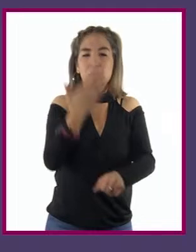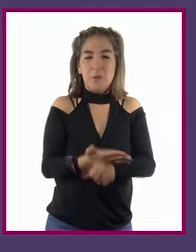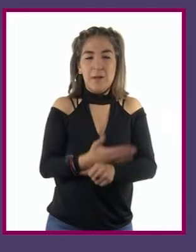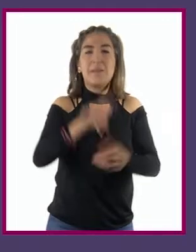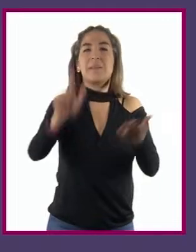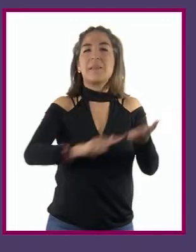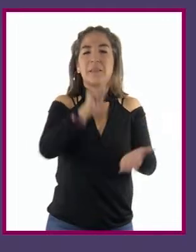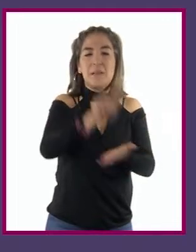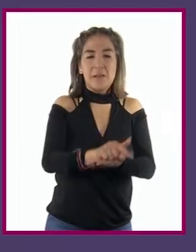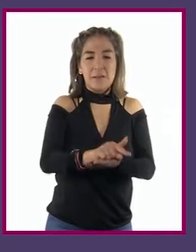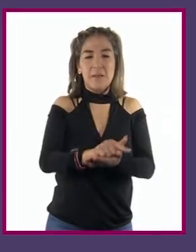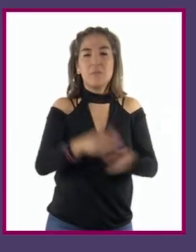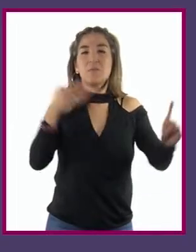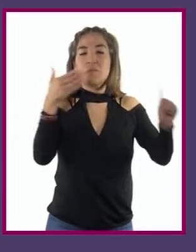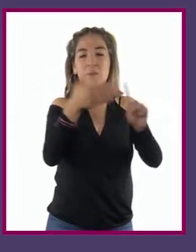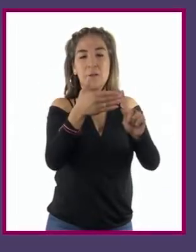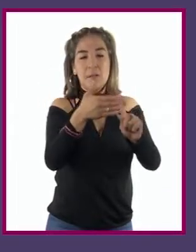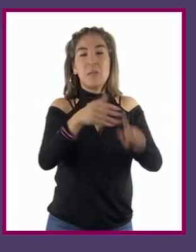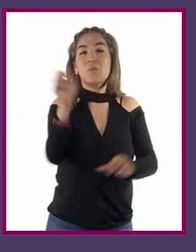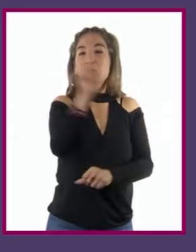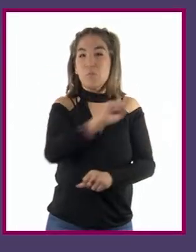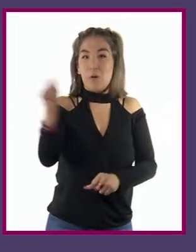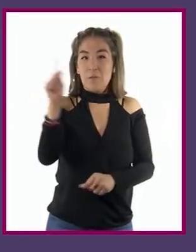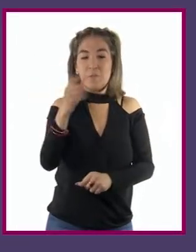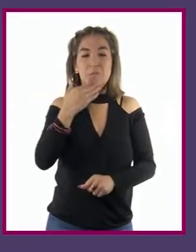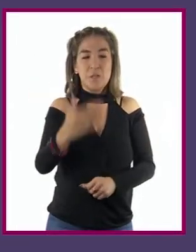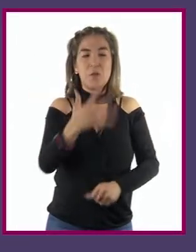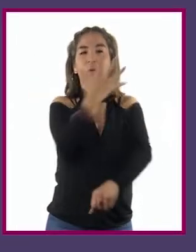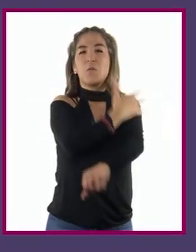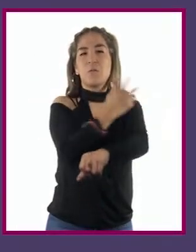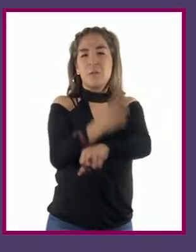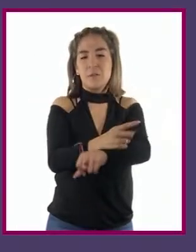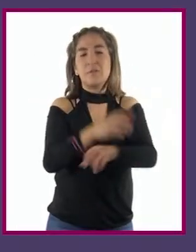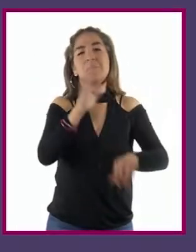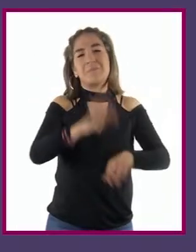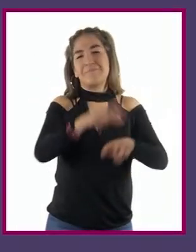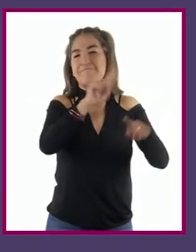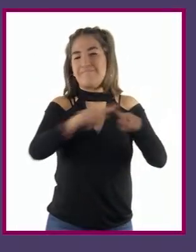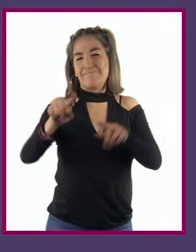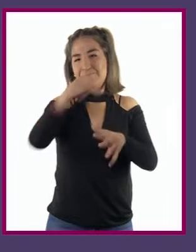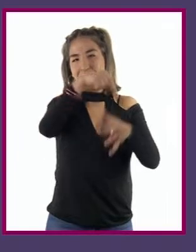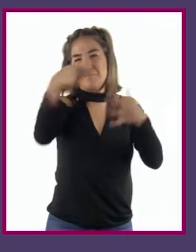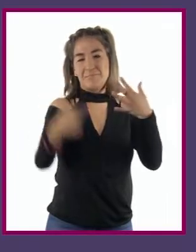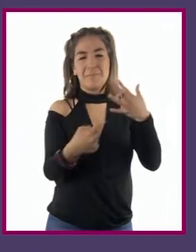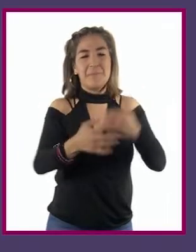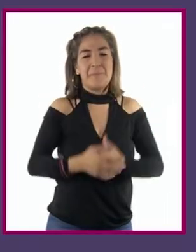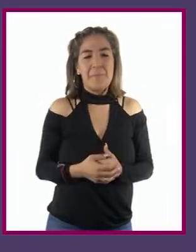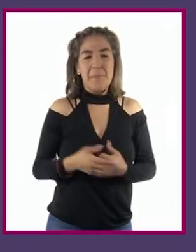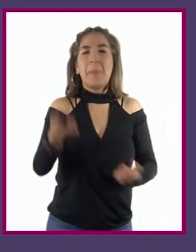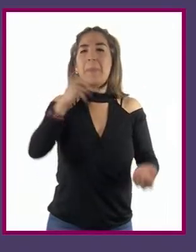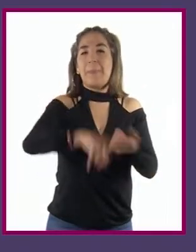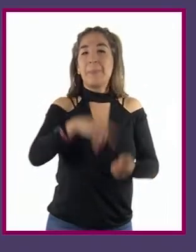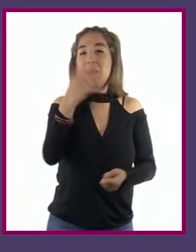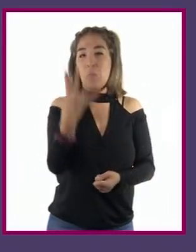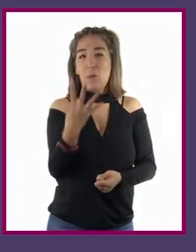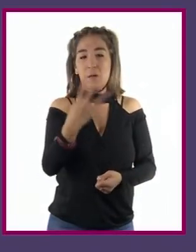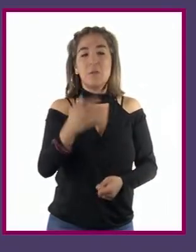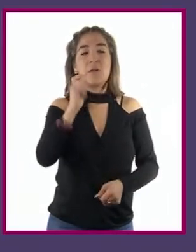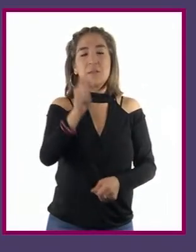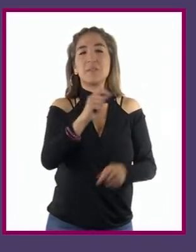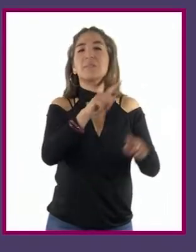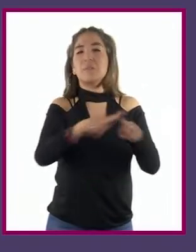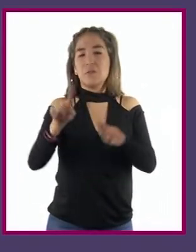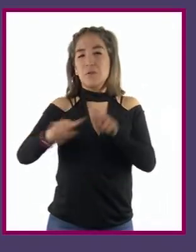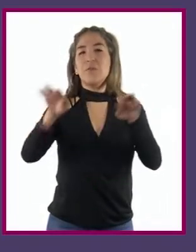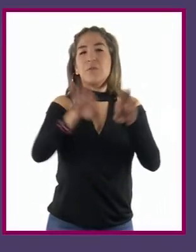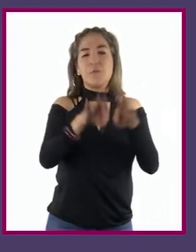legalidad, objetividad, profesionalismo, honradez, entre otros principios. Existen 4 tipos de